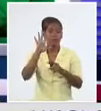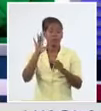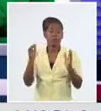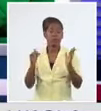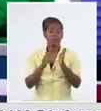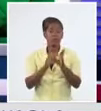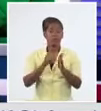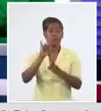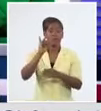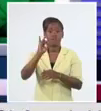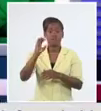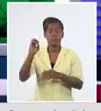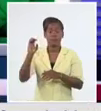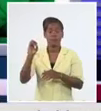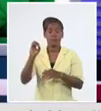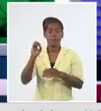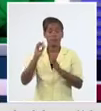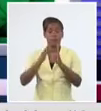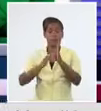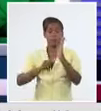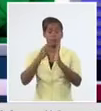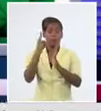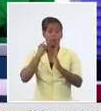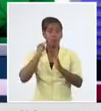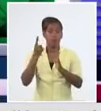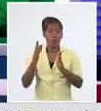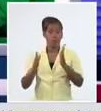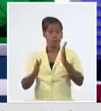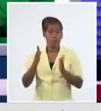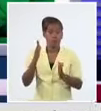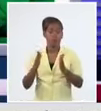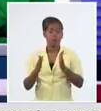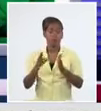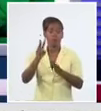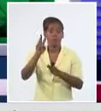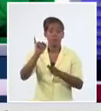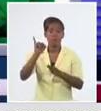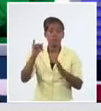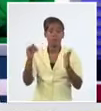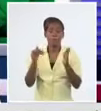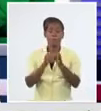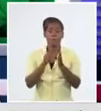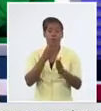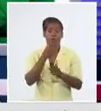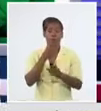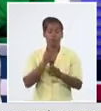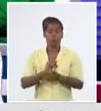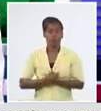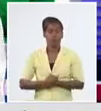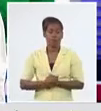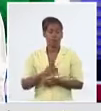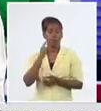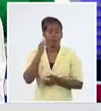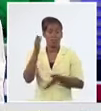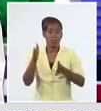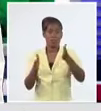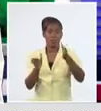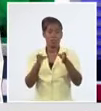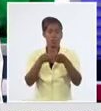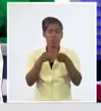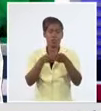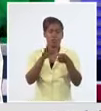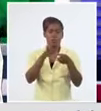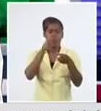de un año. Sobrepasamos los 26.000 adolescentes. 15, 18 y adolescentes un poco más, o sea